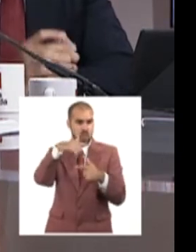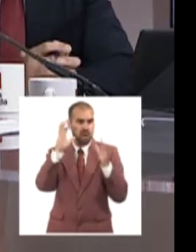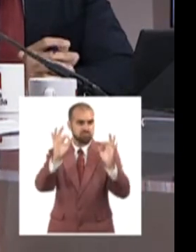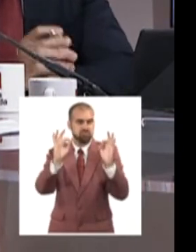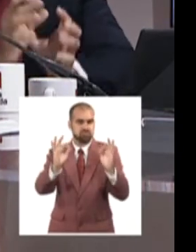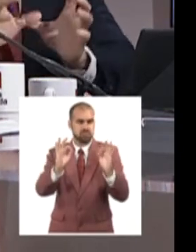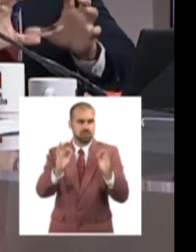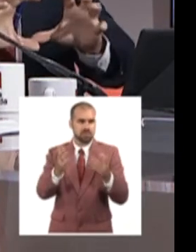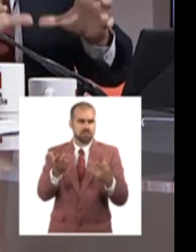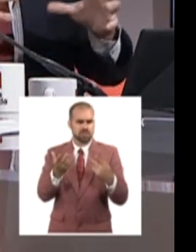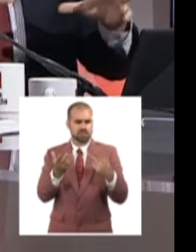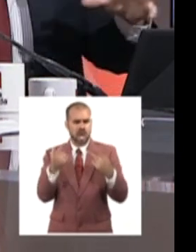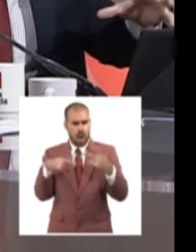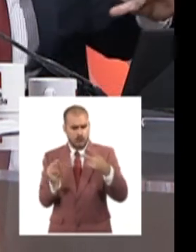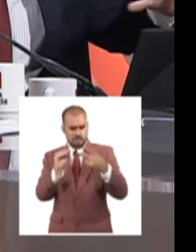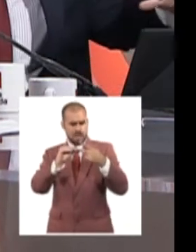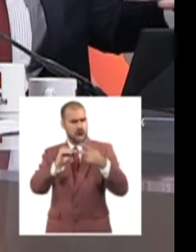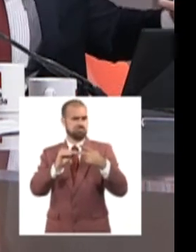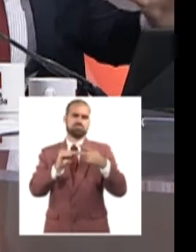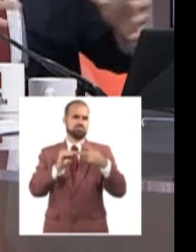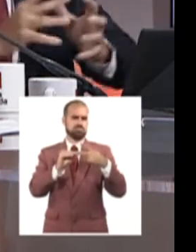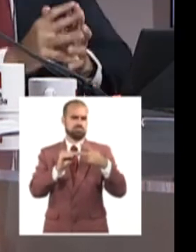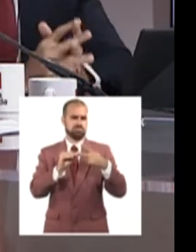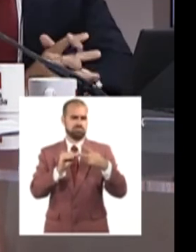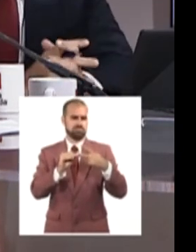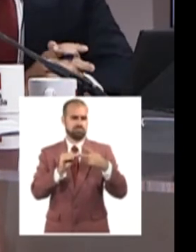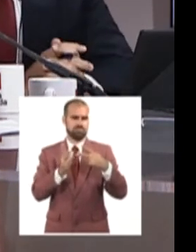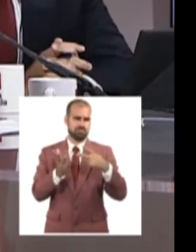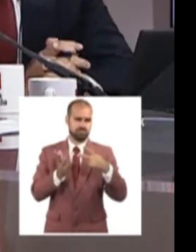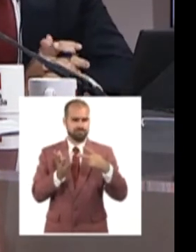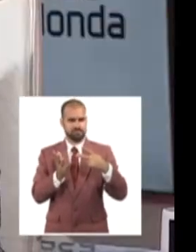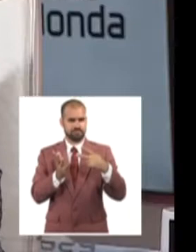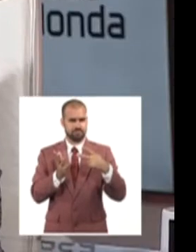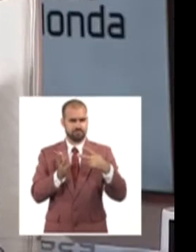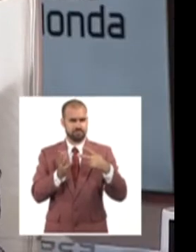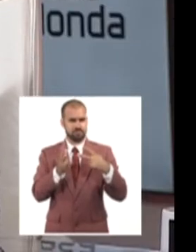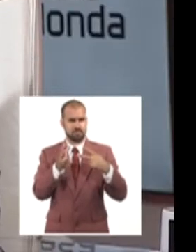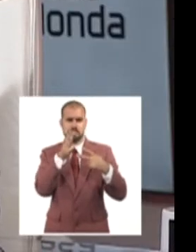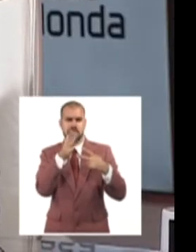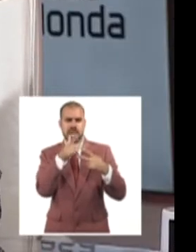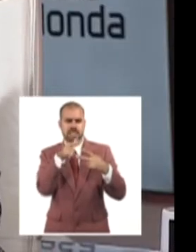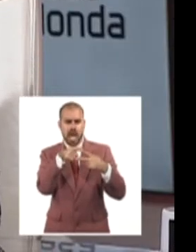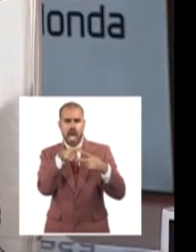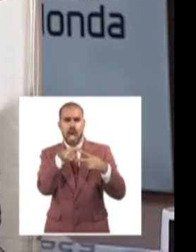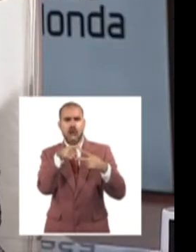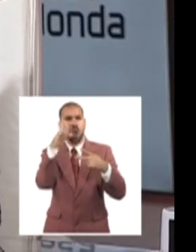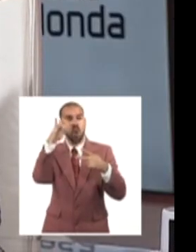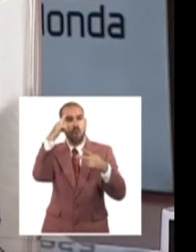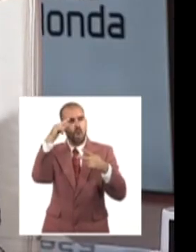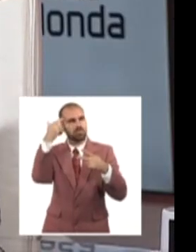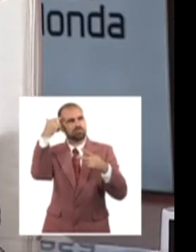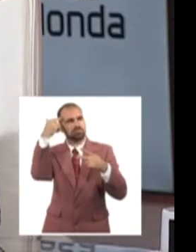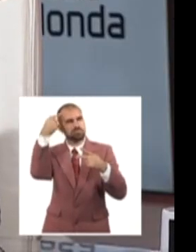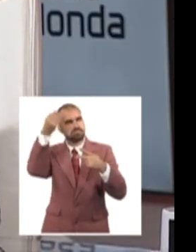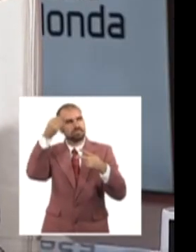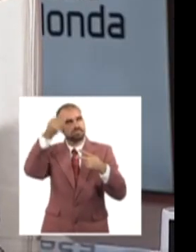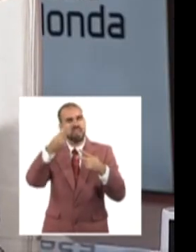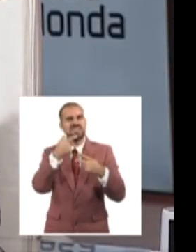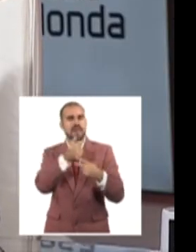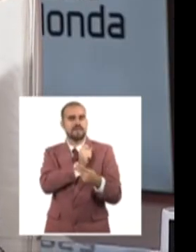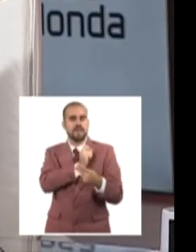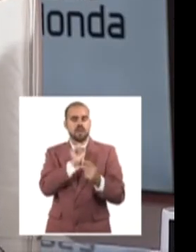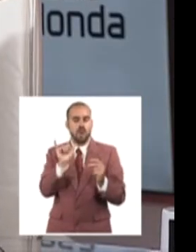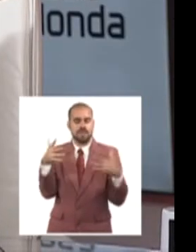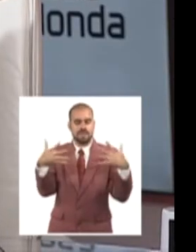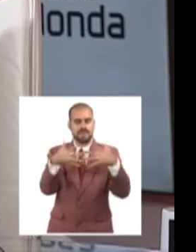vaya en sentido lo que tuvo hablabas de conciliar de sanar de unirnos a sí mismo es en mi opinión es un paso arriesgado pero necesario